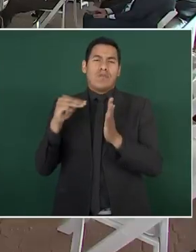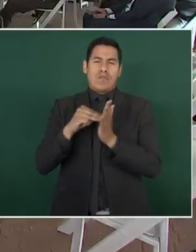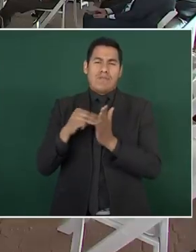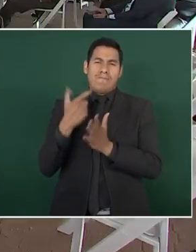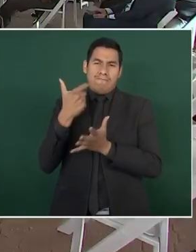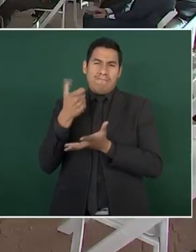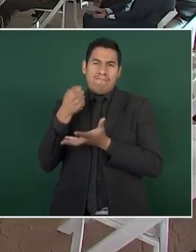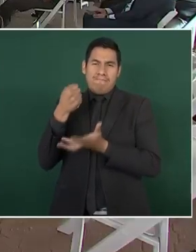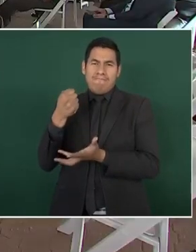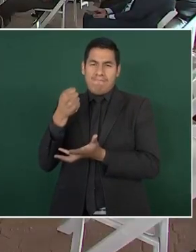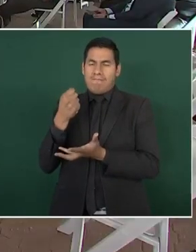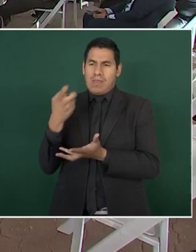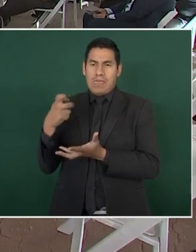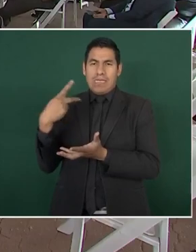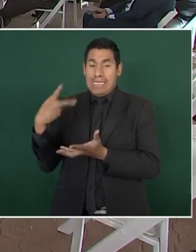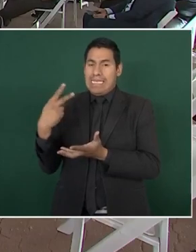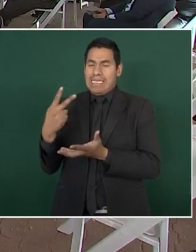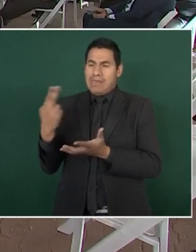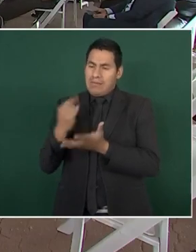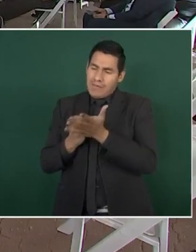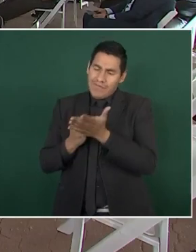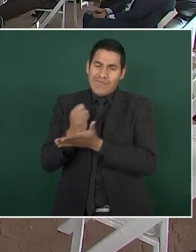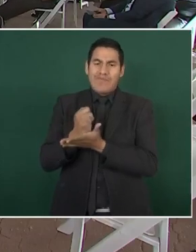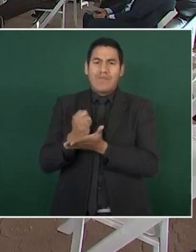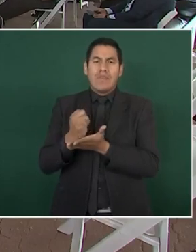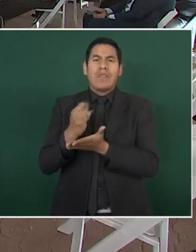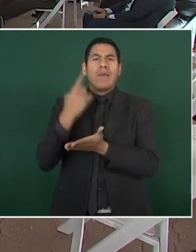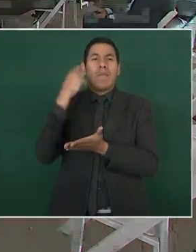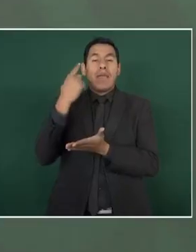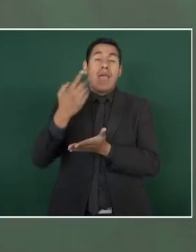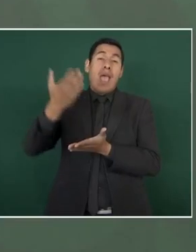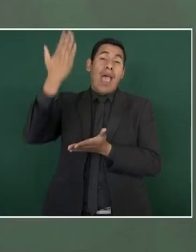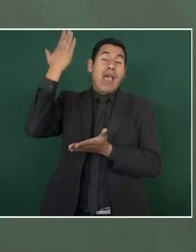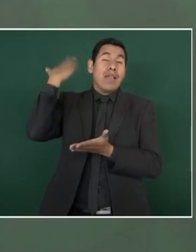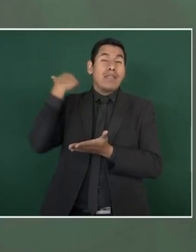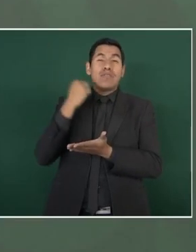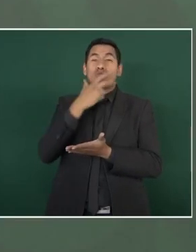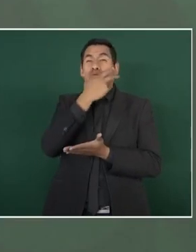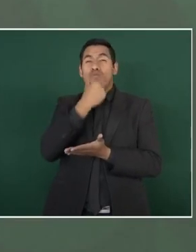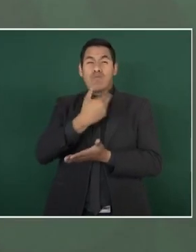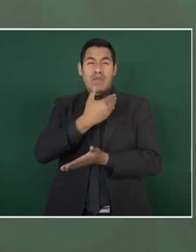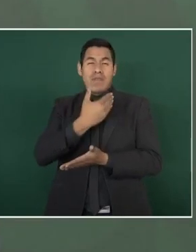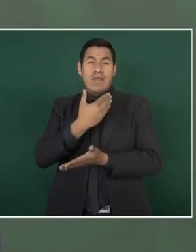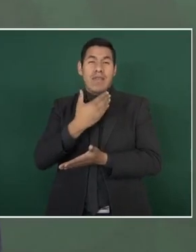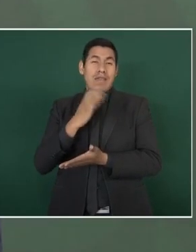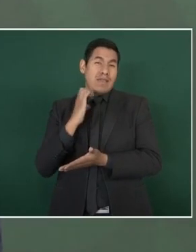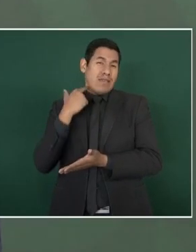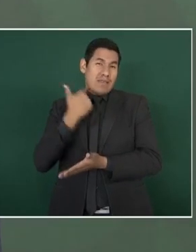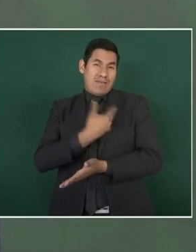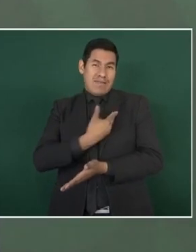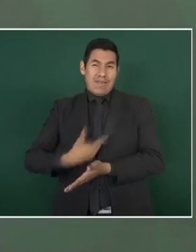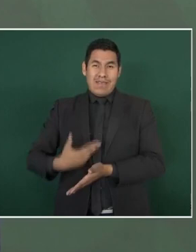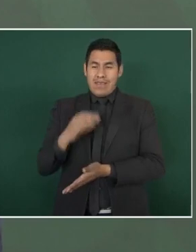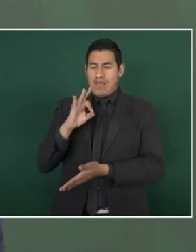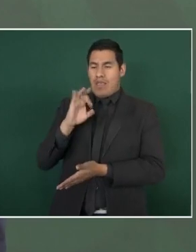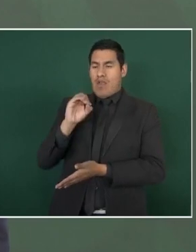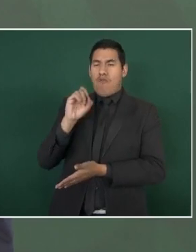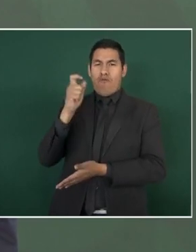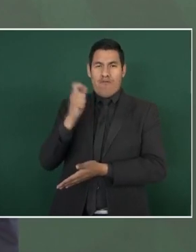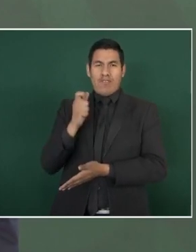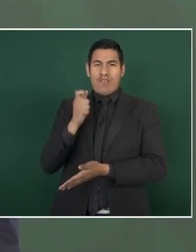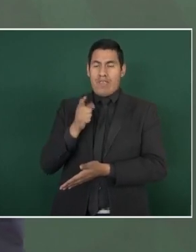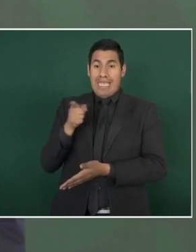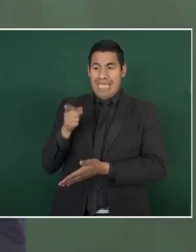que viene desde el gobierno de Fox. Viene este